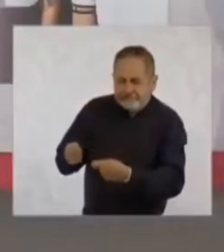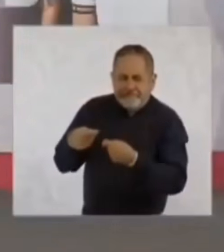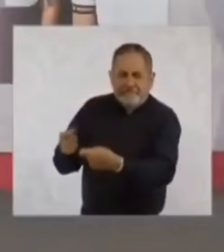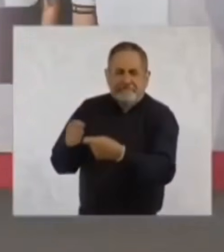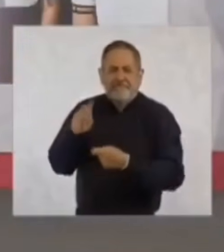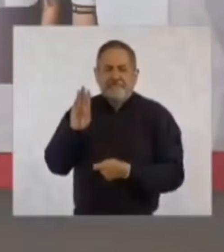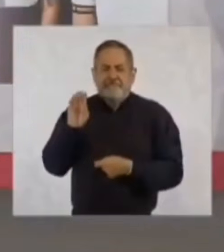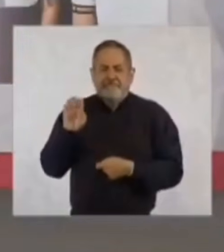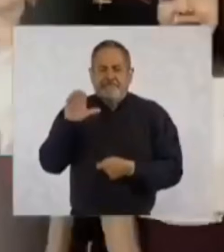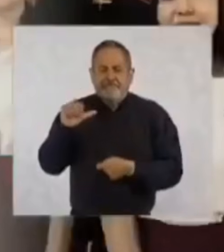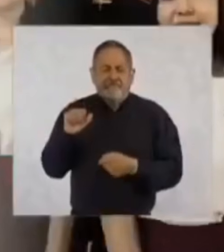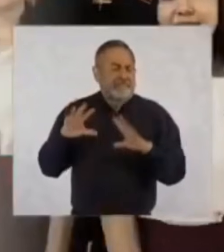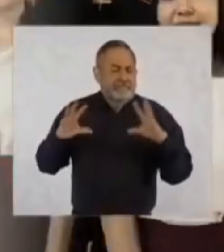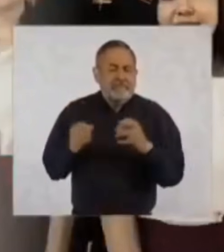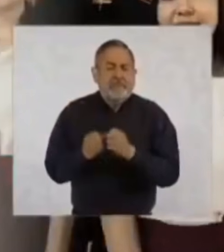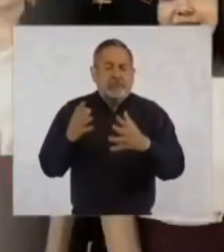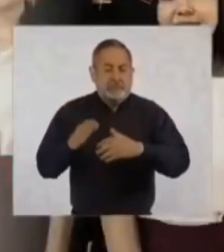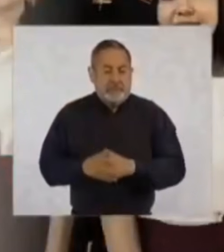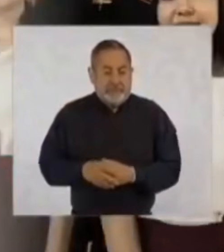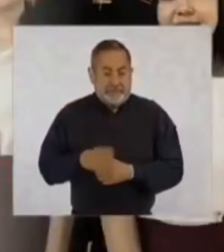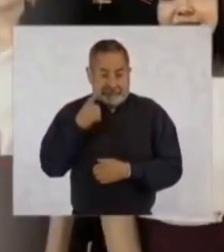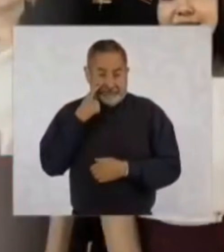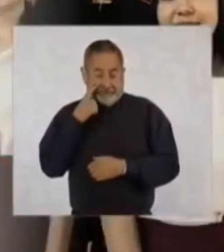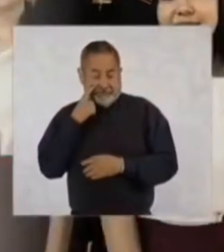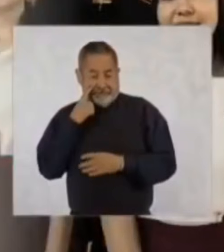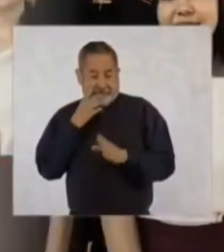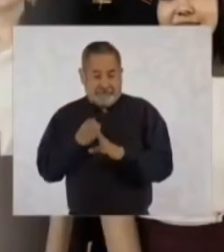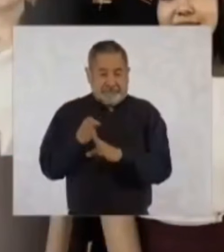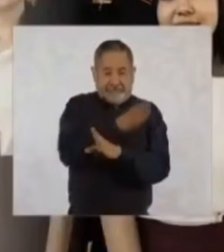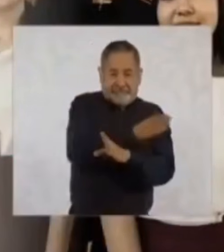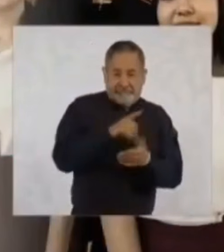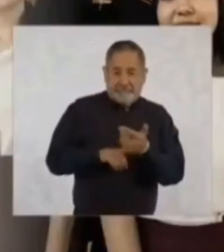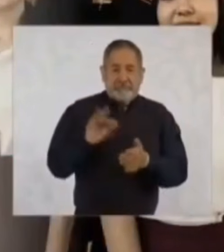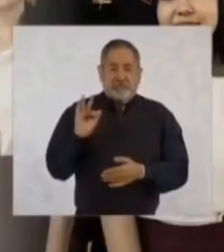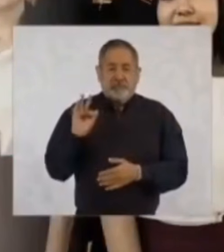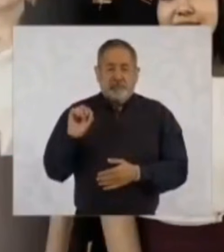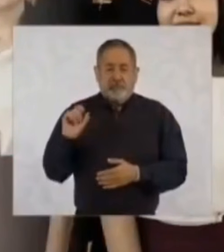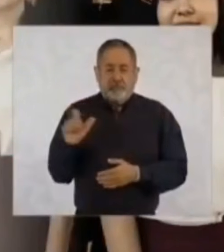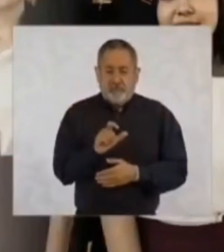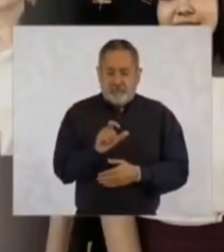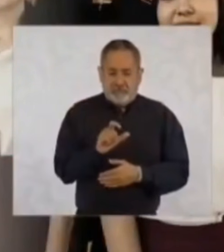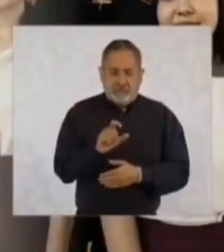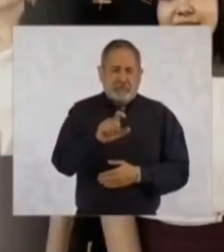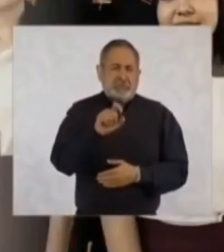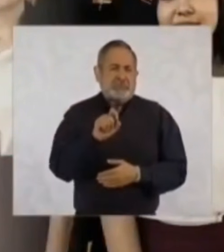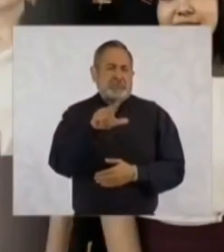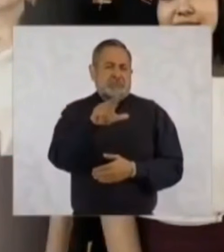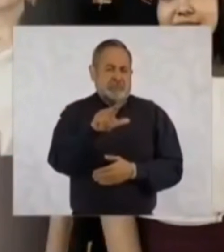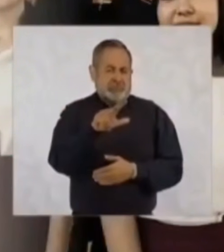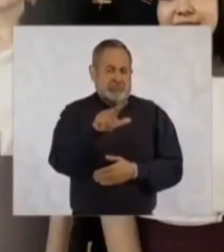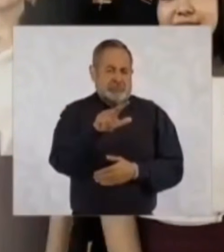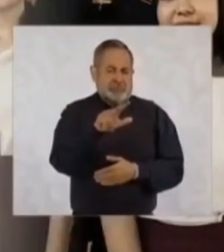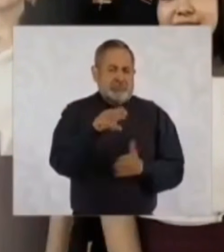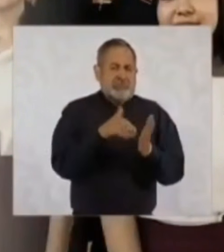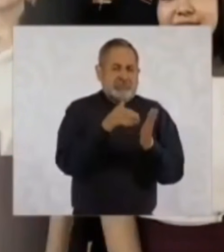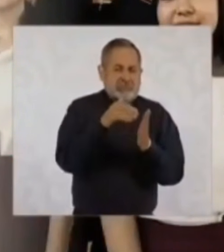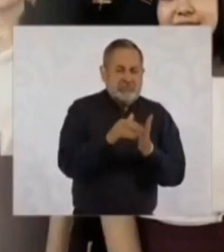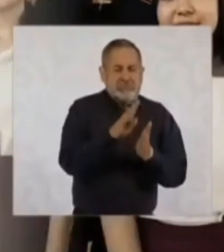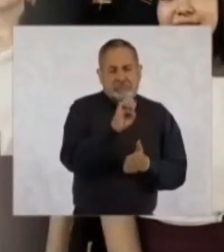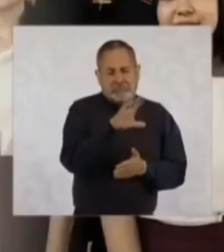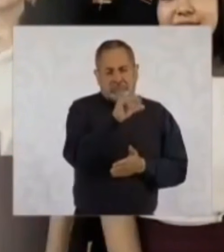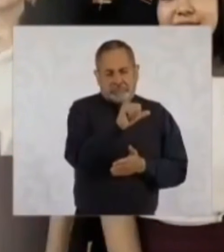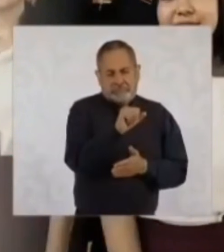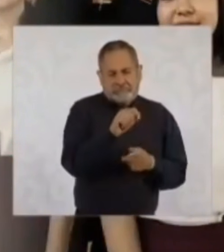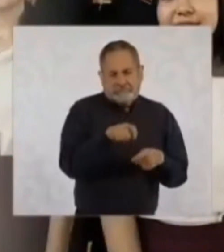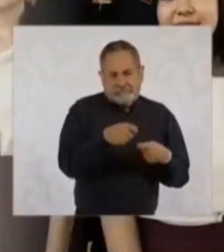apoyos otorgados. En toda la administración de Fox, alrededor de 28 millones de becas